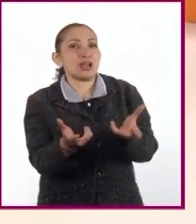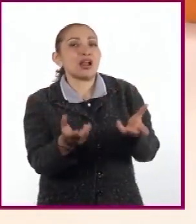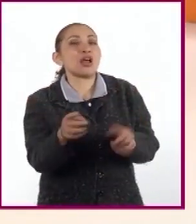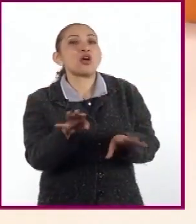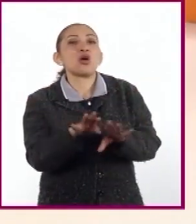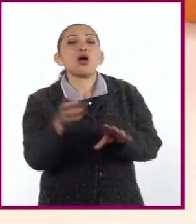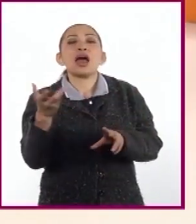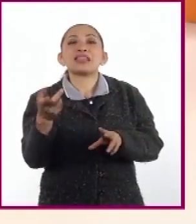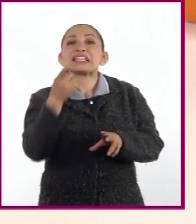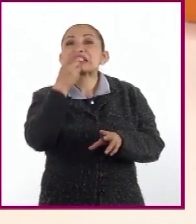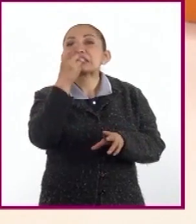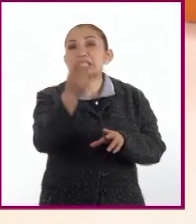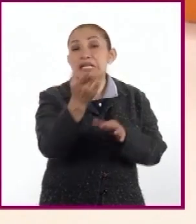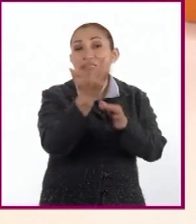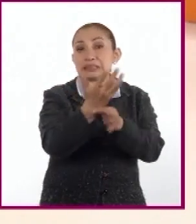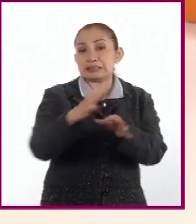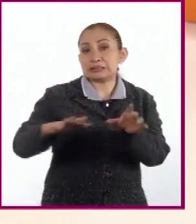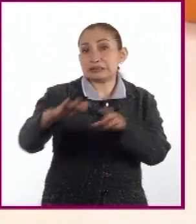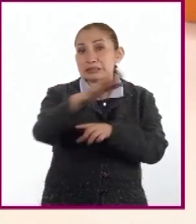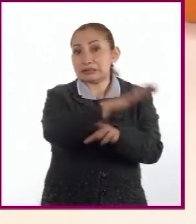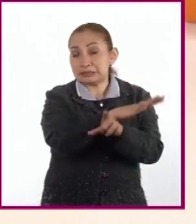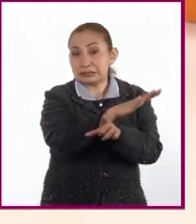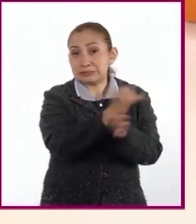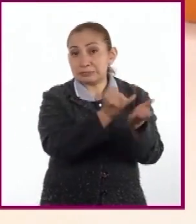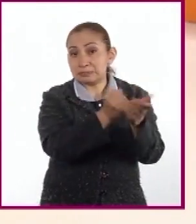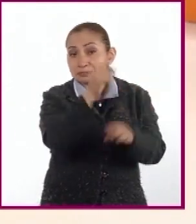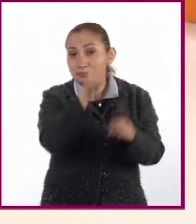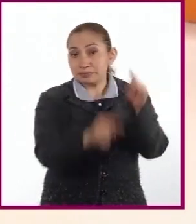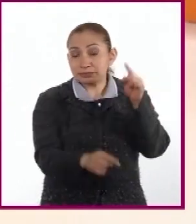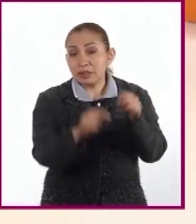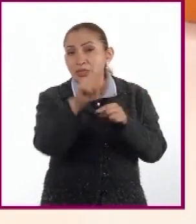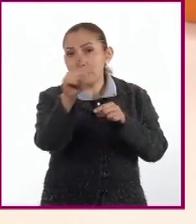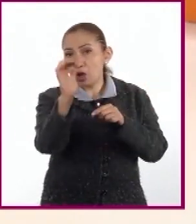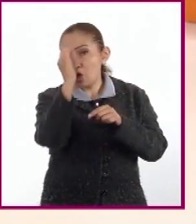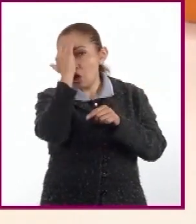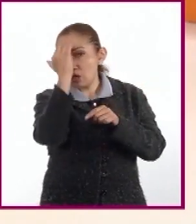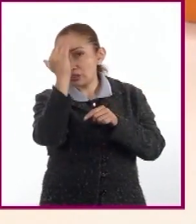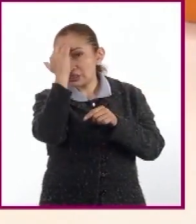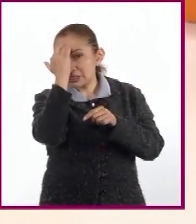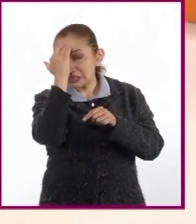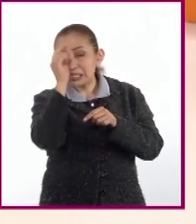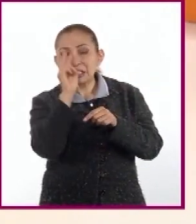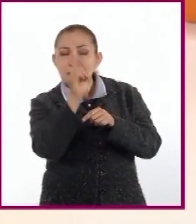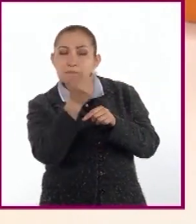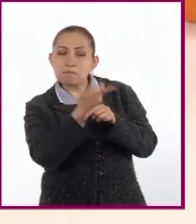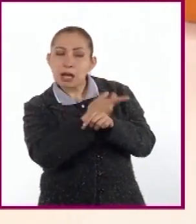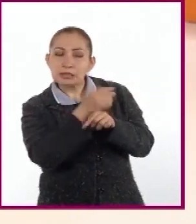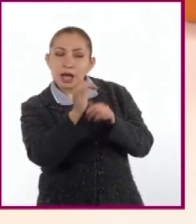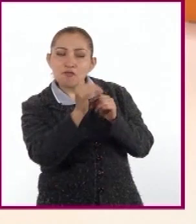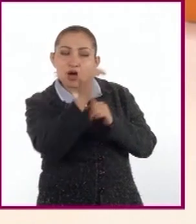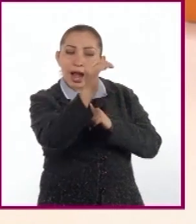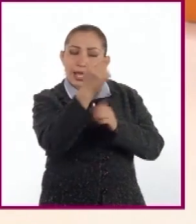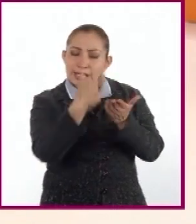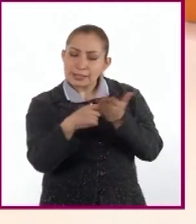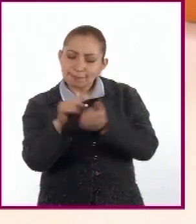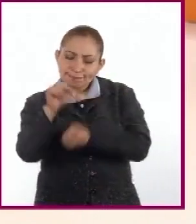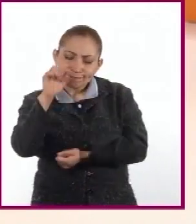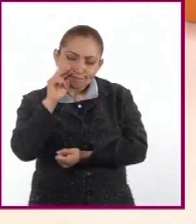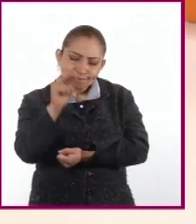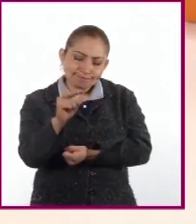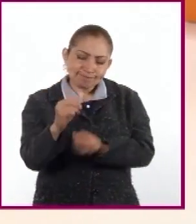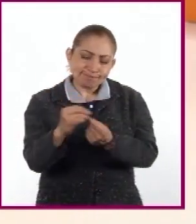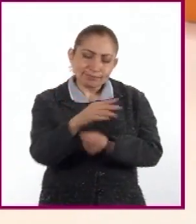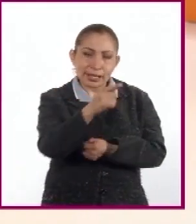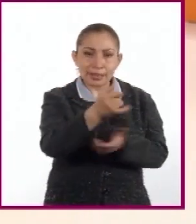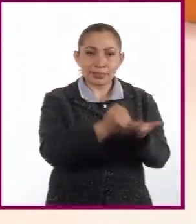hacer y qué decir en una situación determinada después de conocer las condiciones externas e internas que influyen